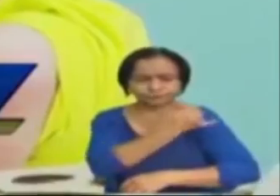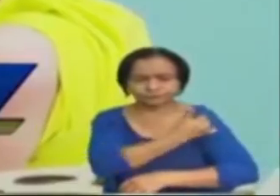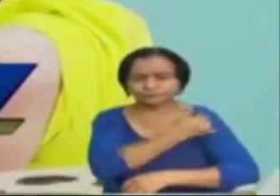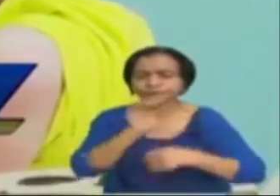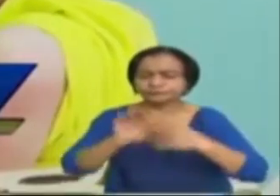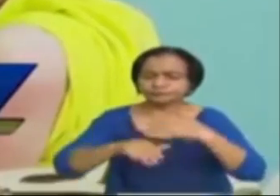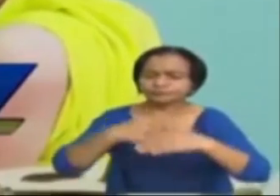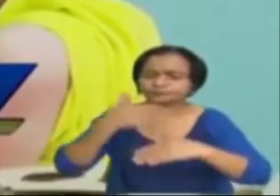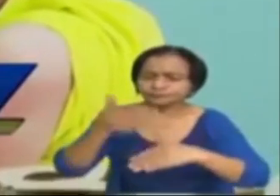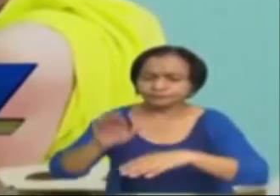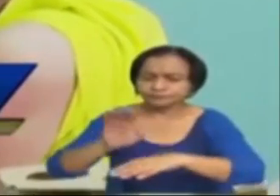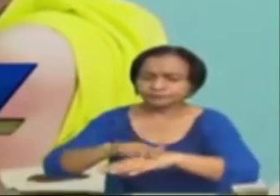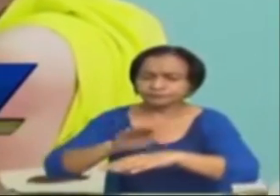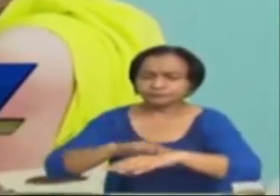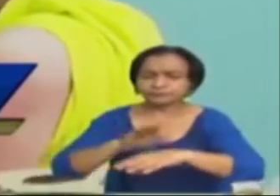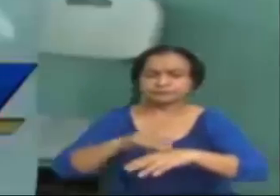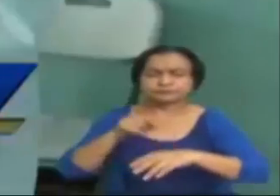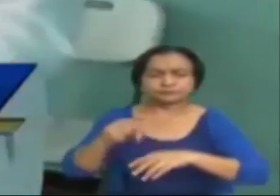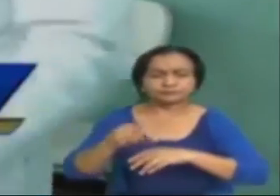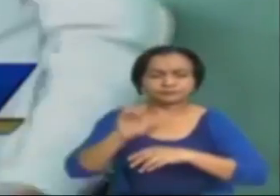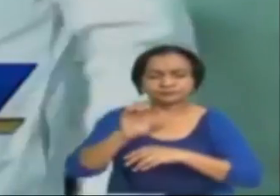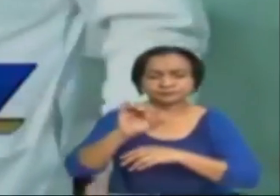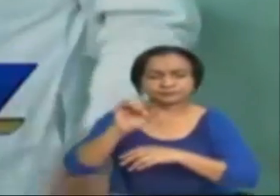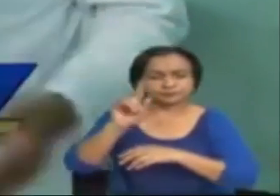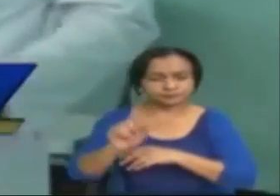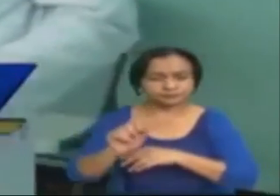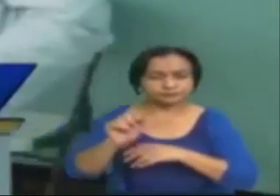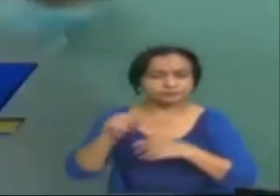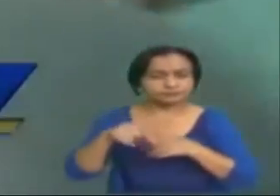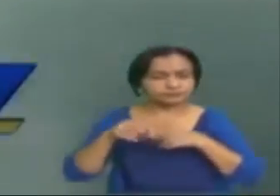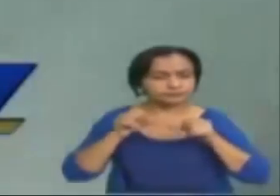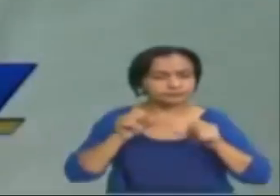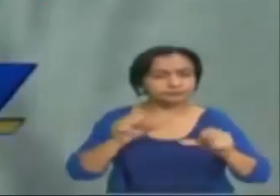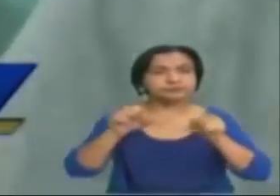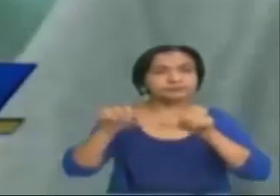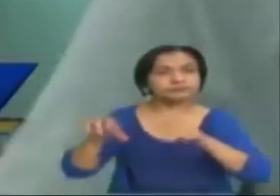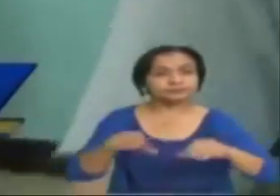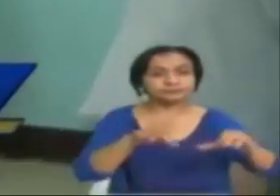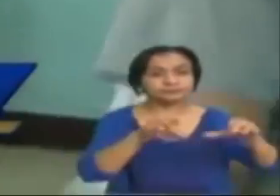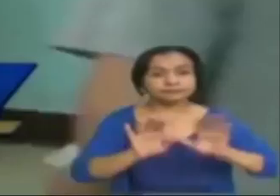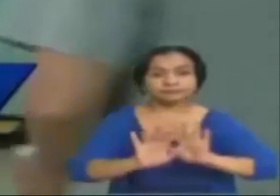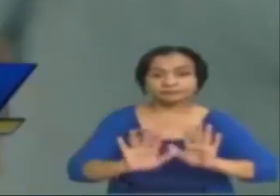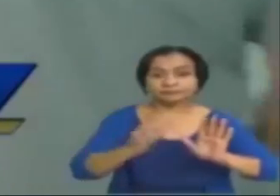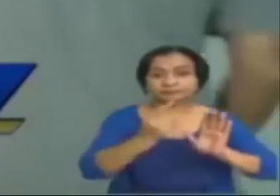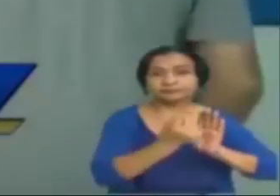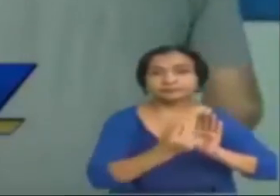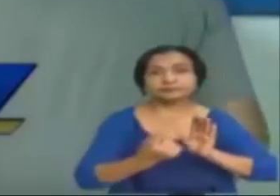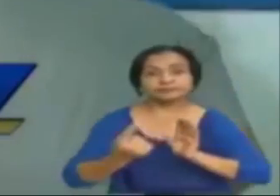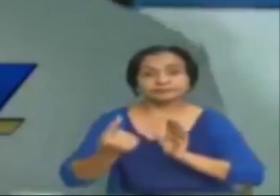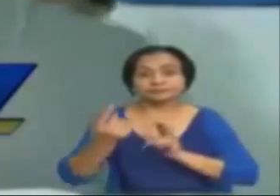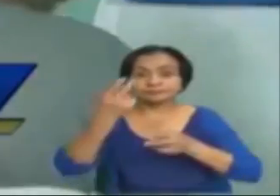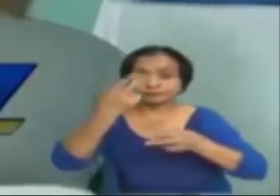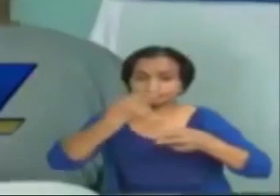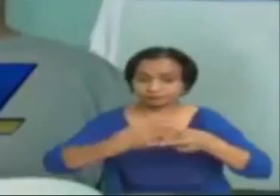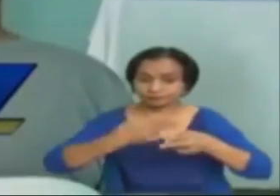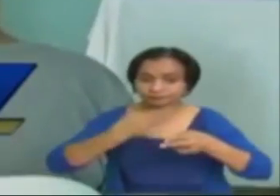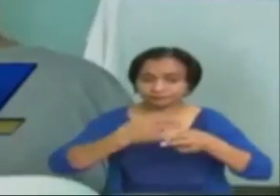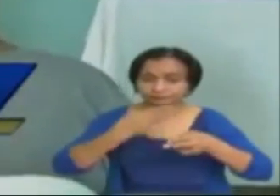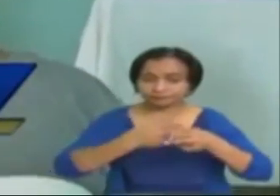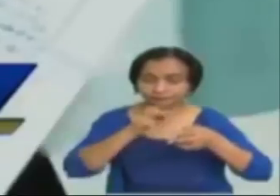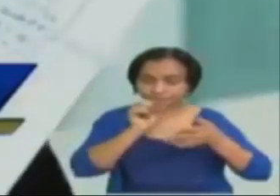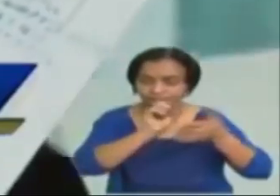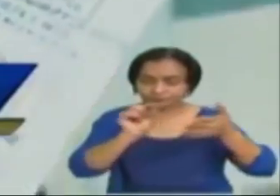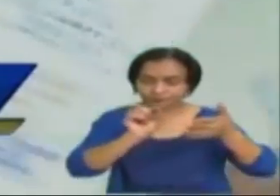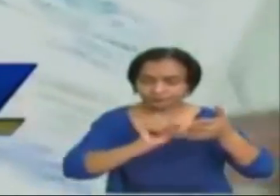vacunas para proteger a las personas mayores de infecciones respiratorias. El lanzamiento oficial